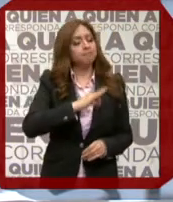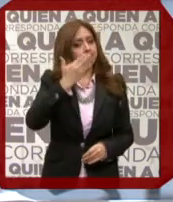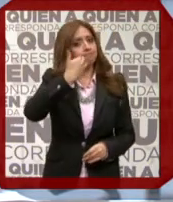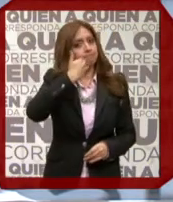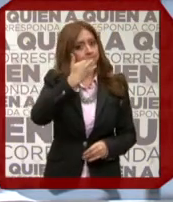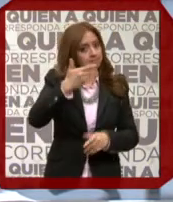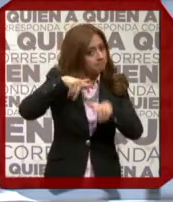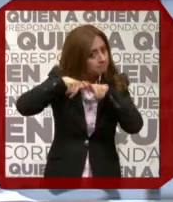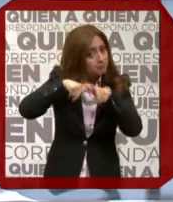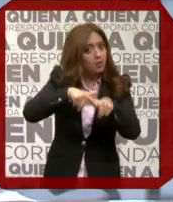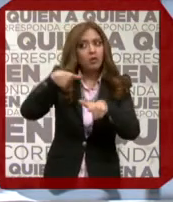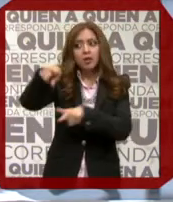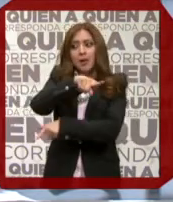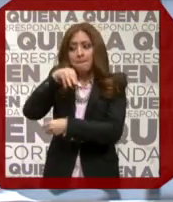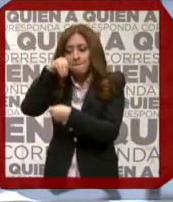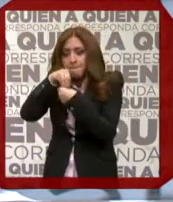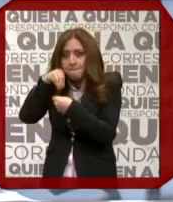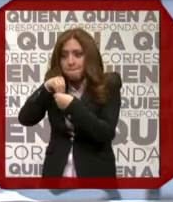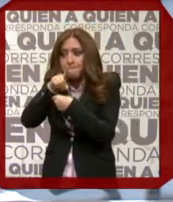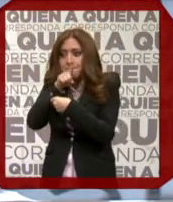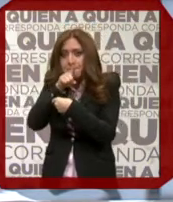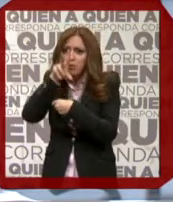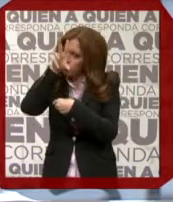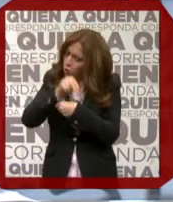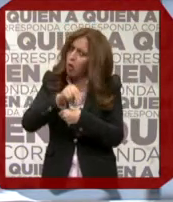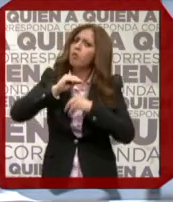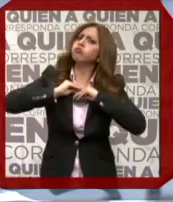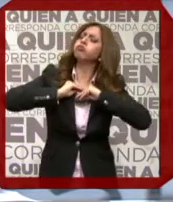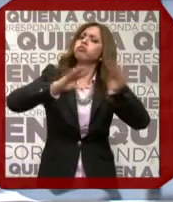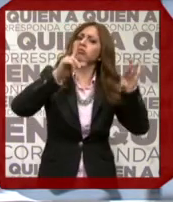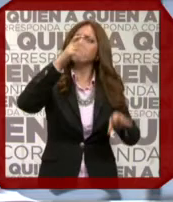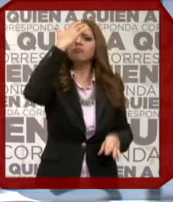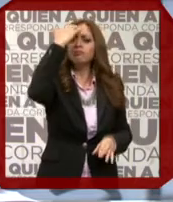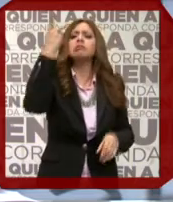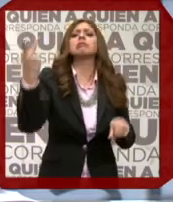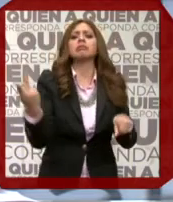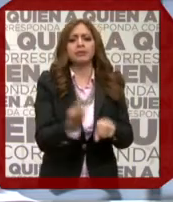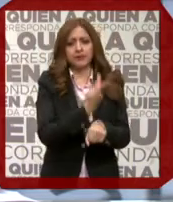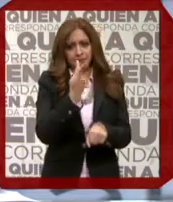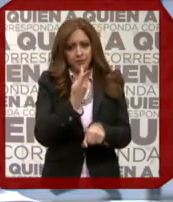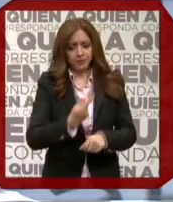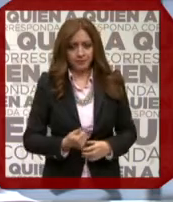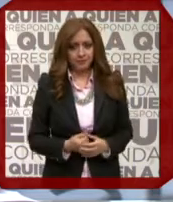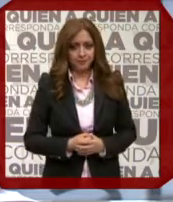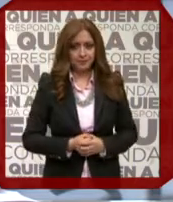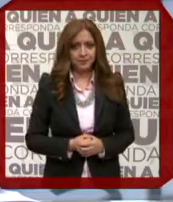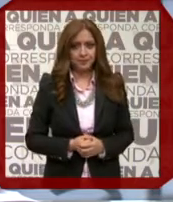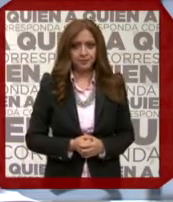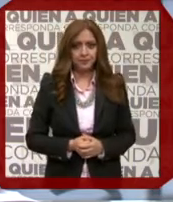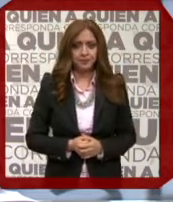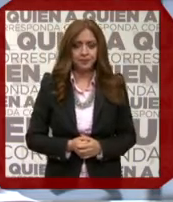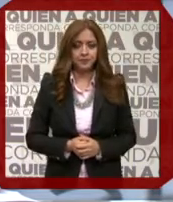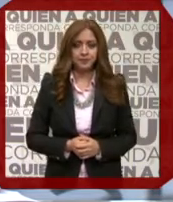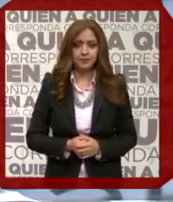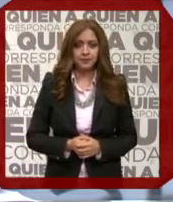ello y que no lo tapen y no nos quieran pues tapar todo con con un dedo